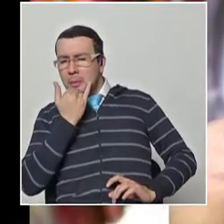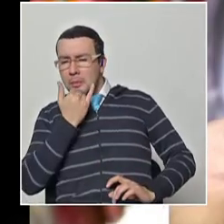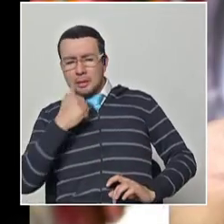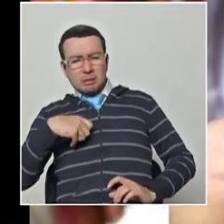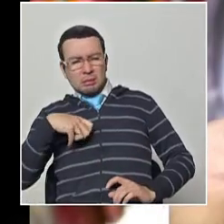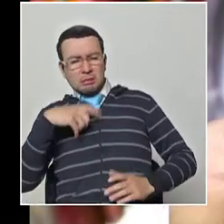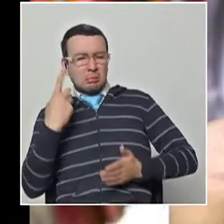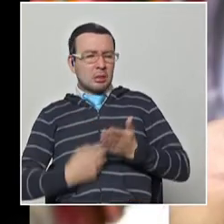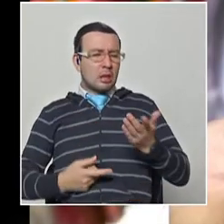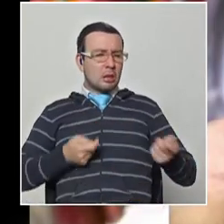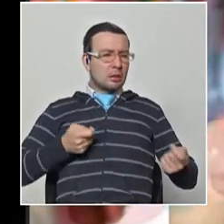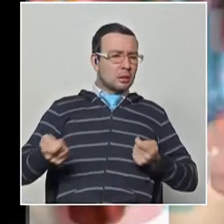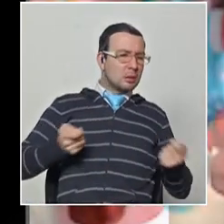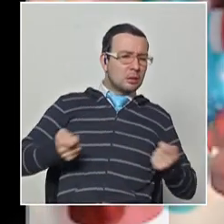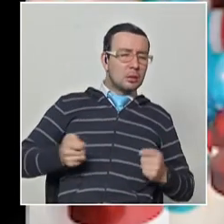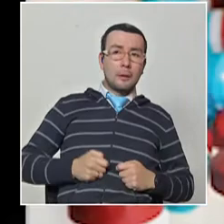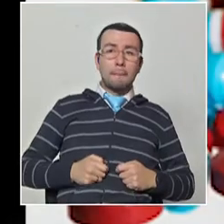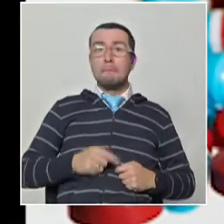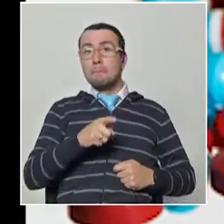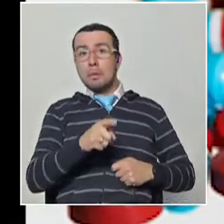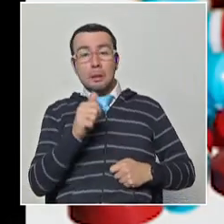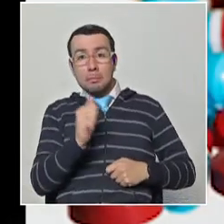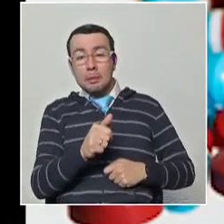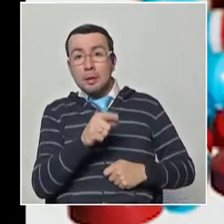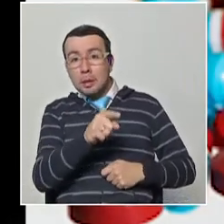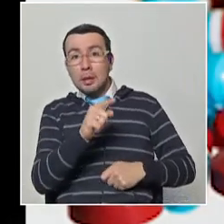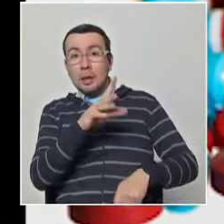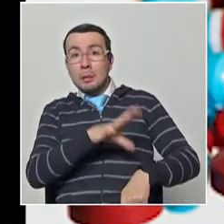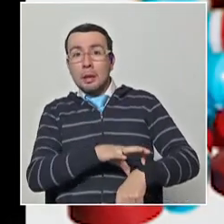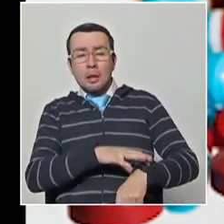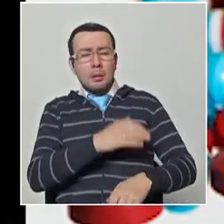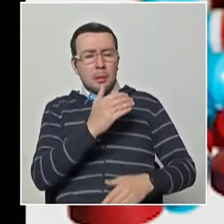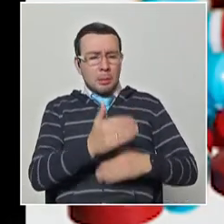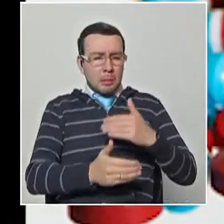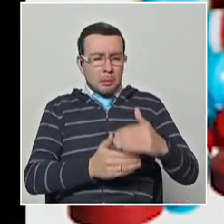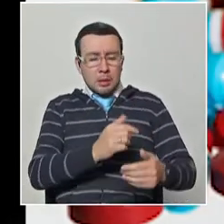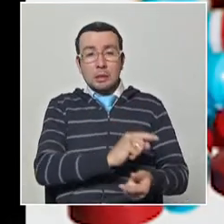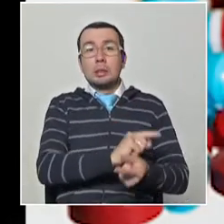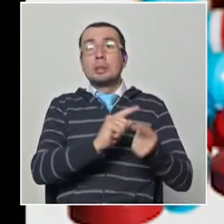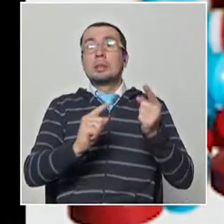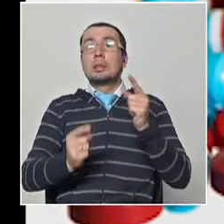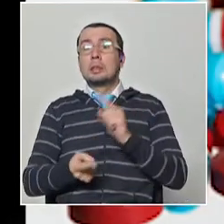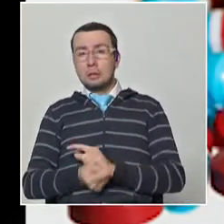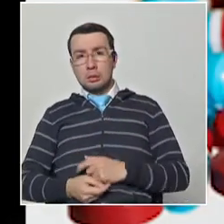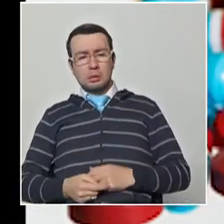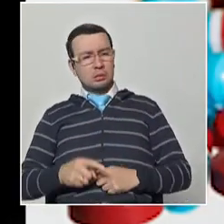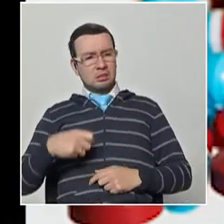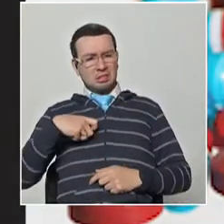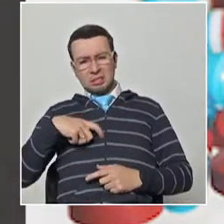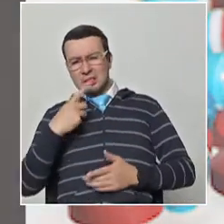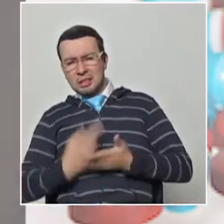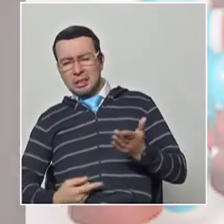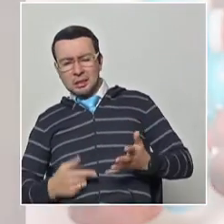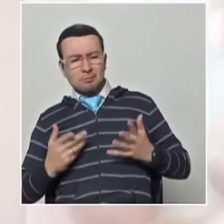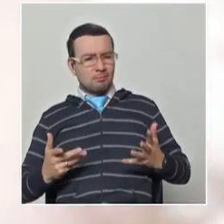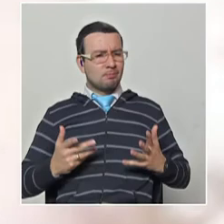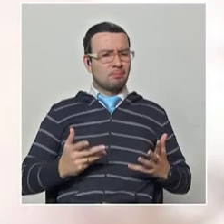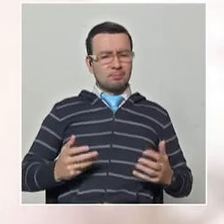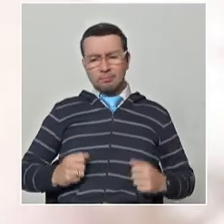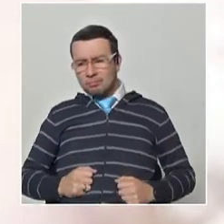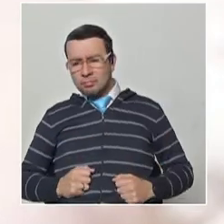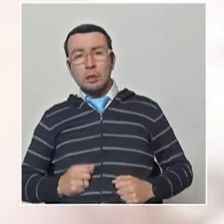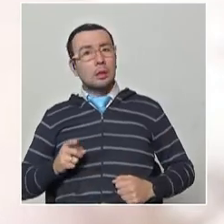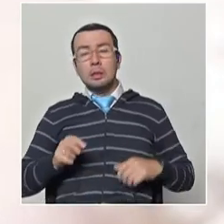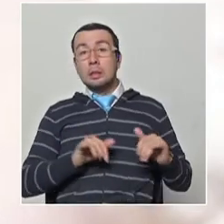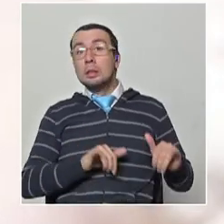porque la automedicación empieza a desvirtuar a cambiar y ya uno llega al paciente una vida y qué será lo que tiene como nos ha